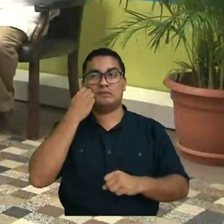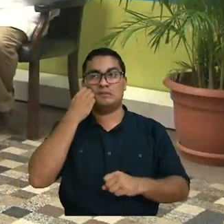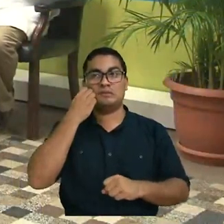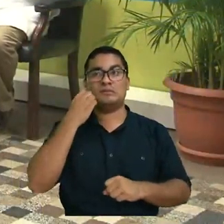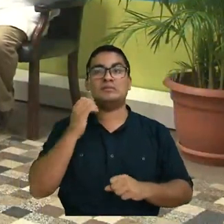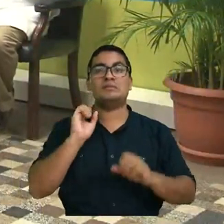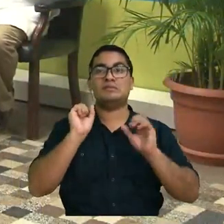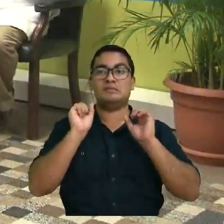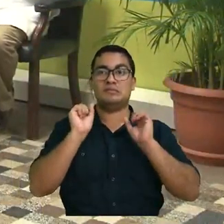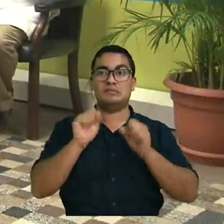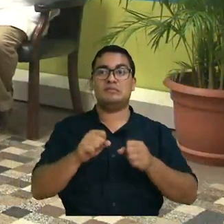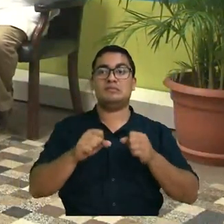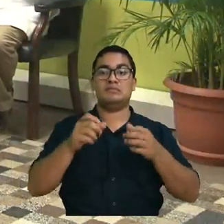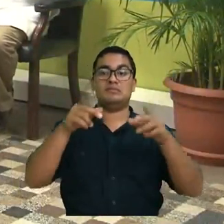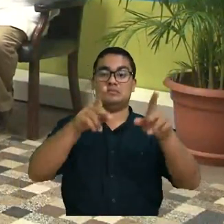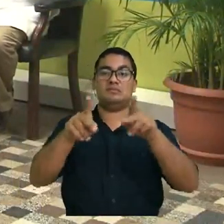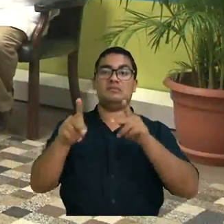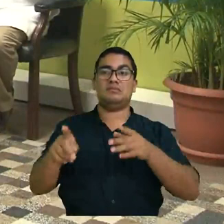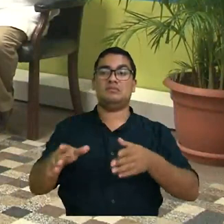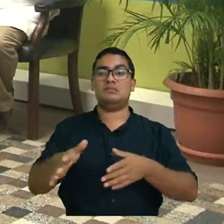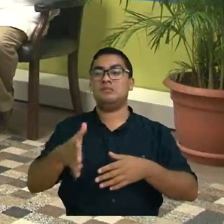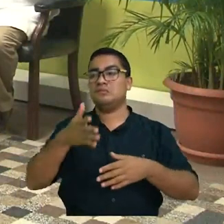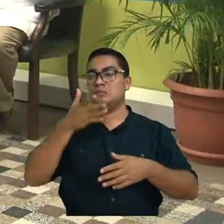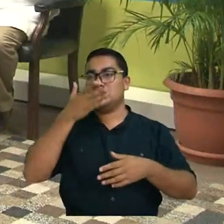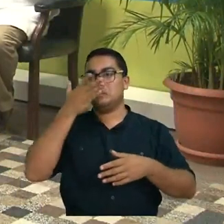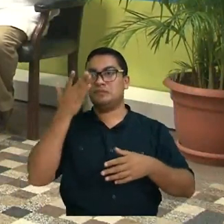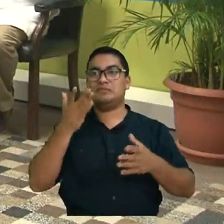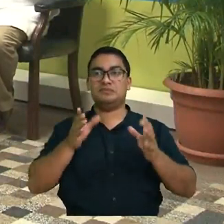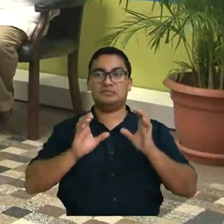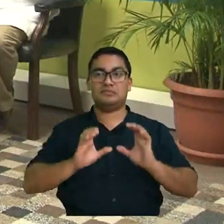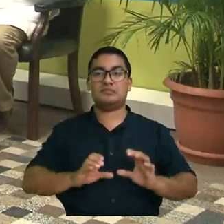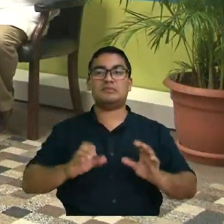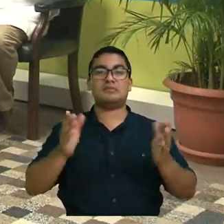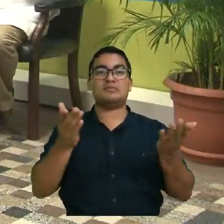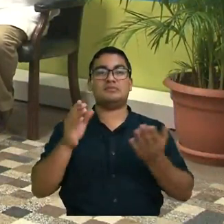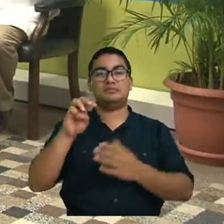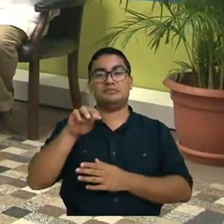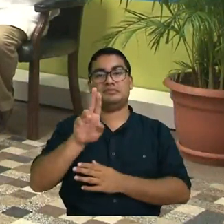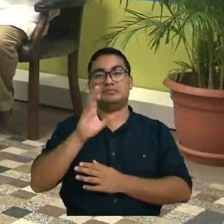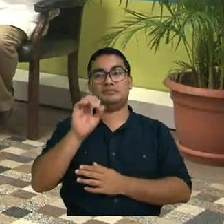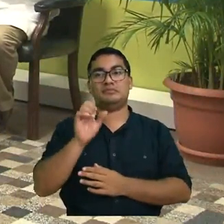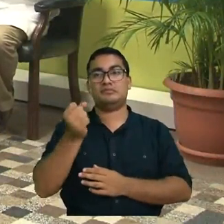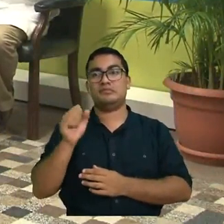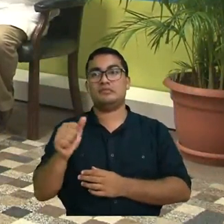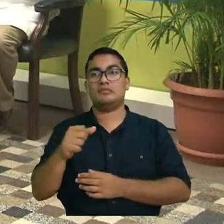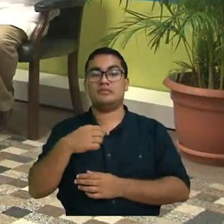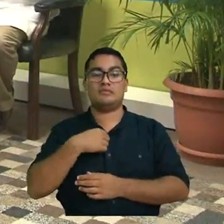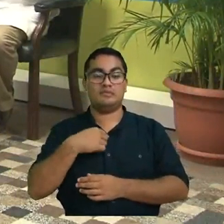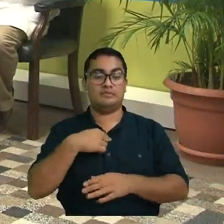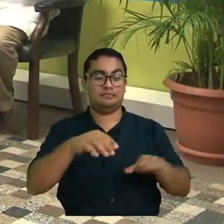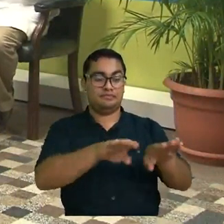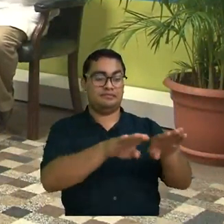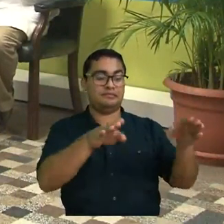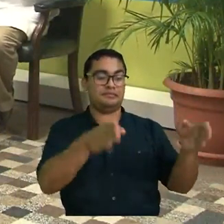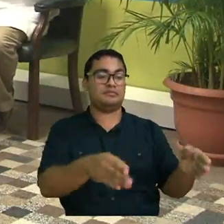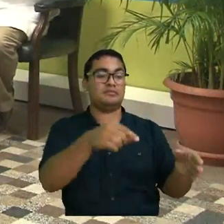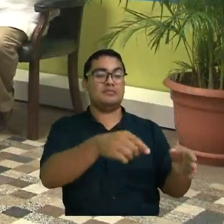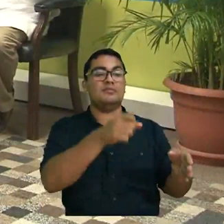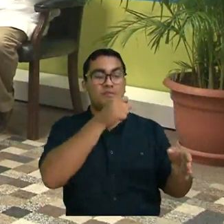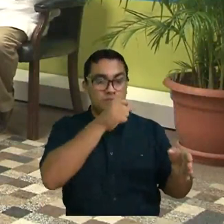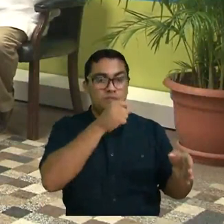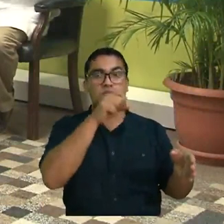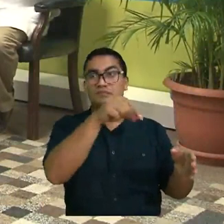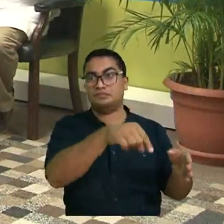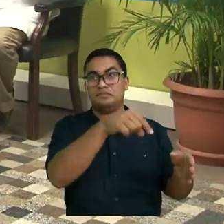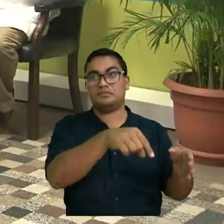estos pueden llegar a nuestro cuerpo a través de las mucosas. Por ejemplo, yo toco una superficie que toca una persona, o estornudo